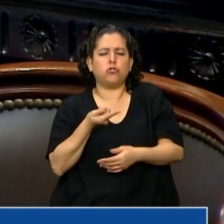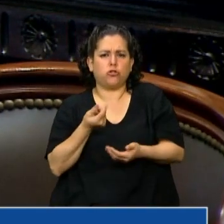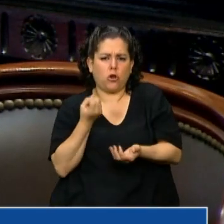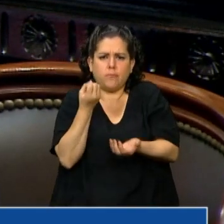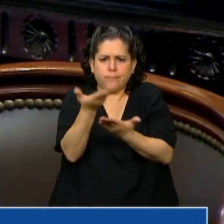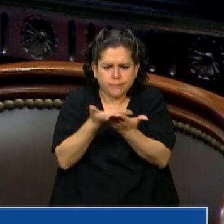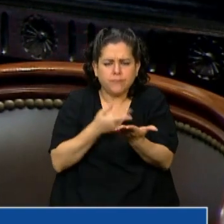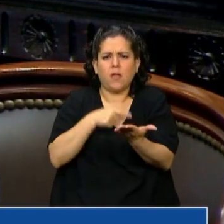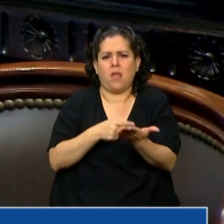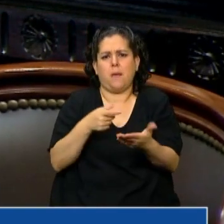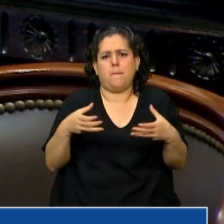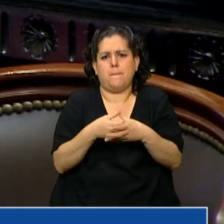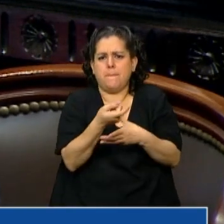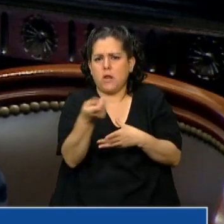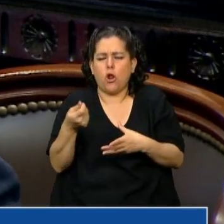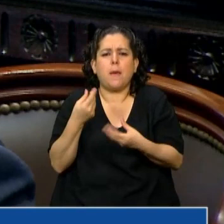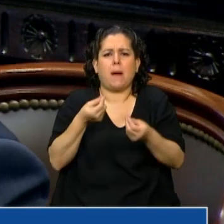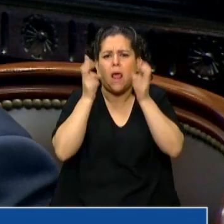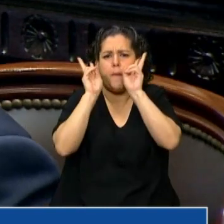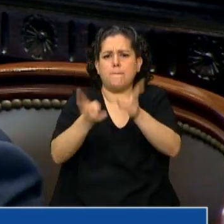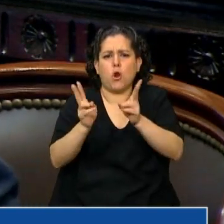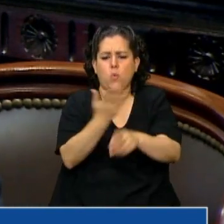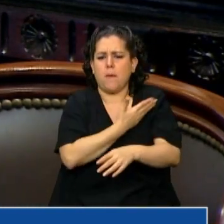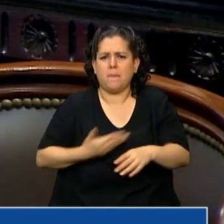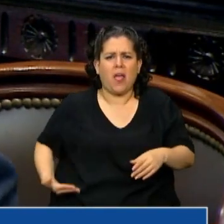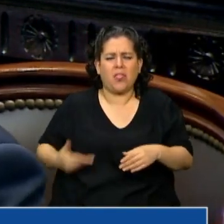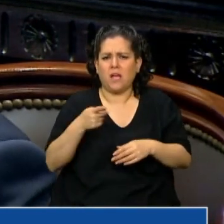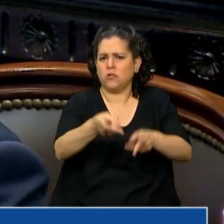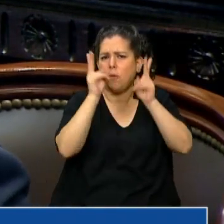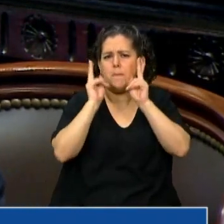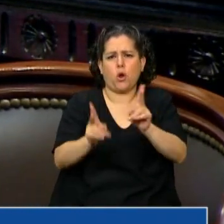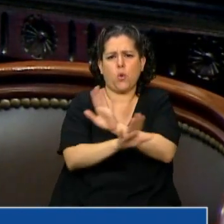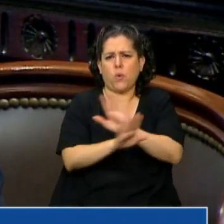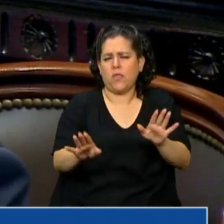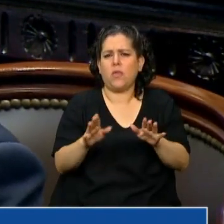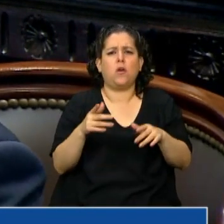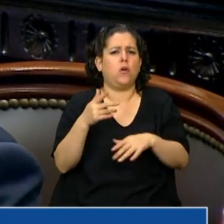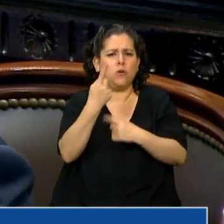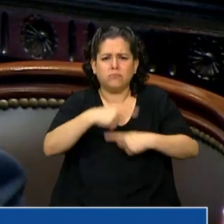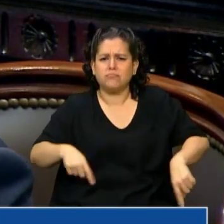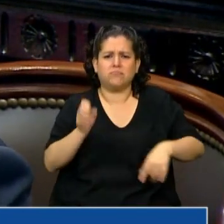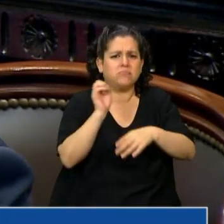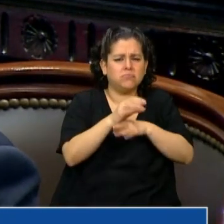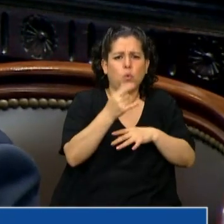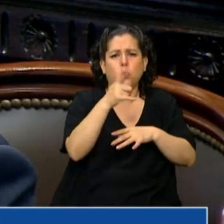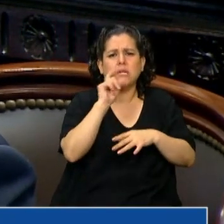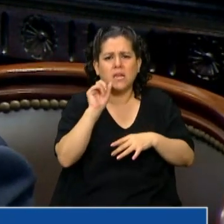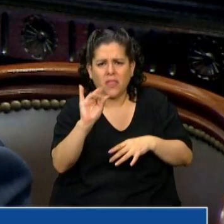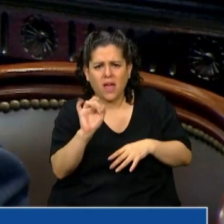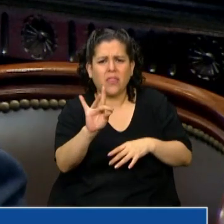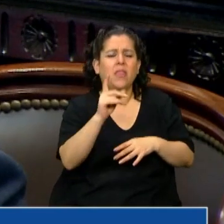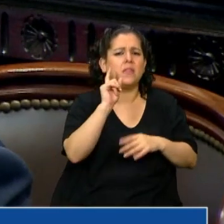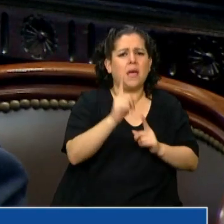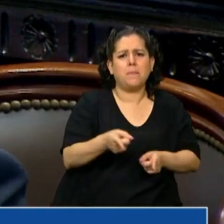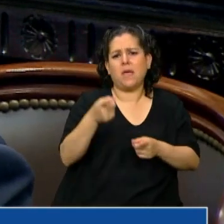prohibir durante la vigencia de este mandato los adelantos transitorios, el giro de utilidades y todo el mecanismo de financiamiento que